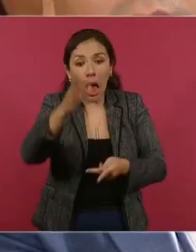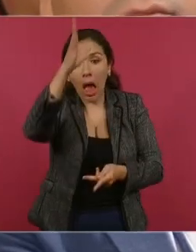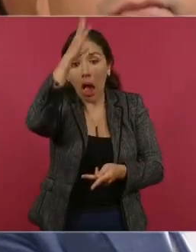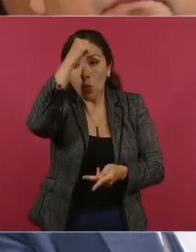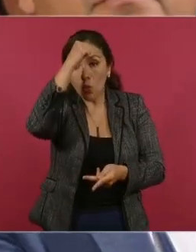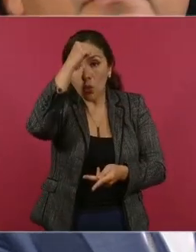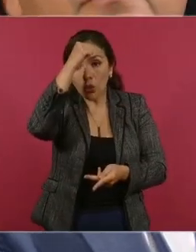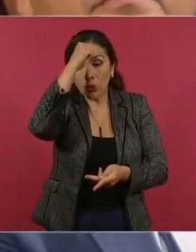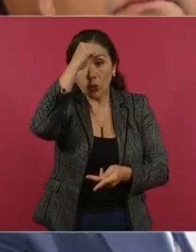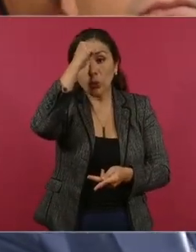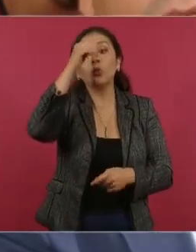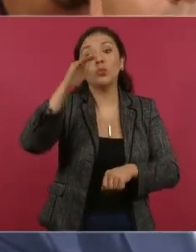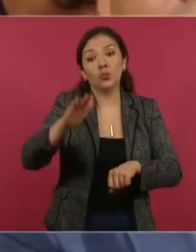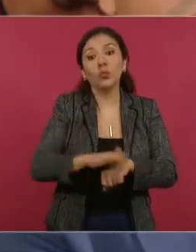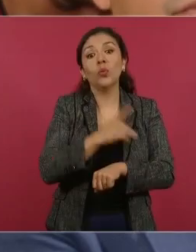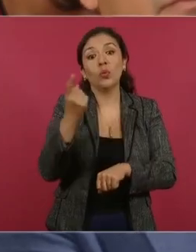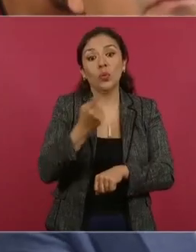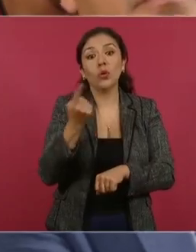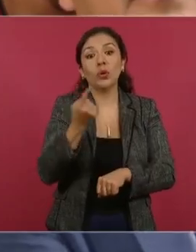porque vamos a estar